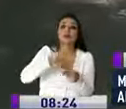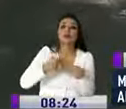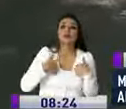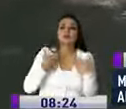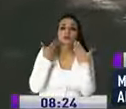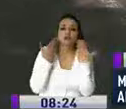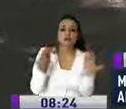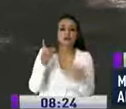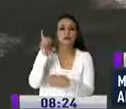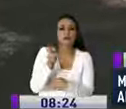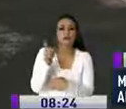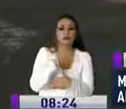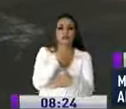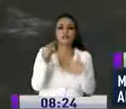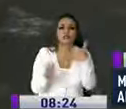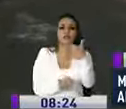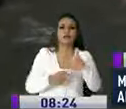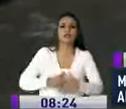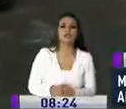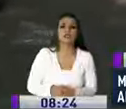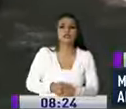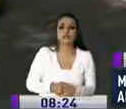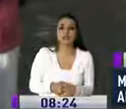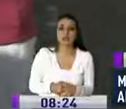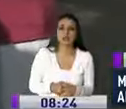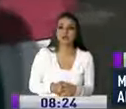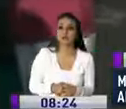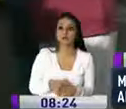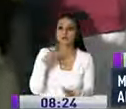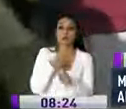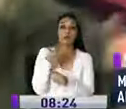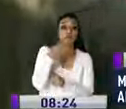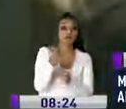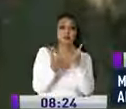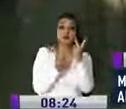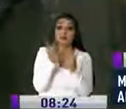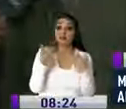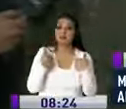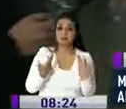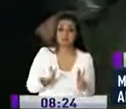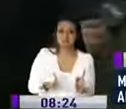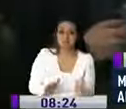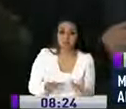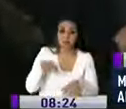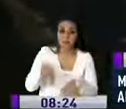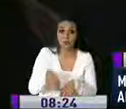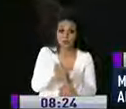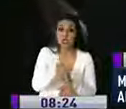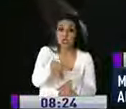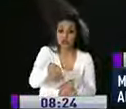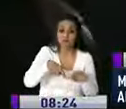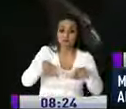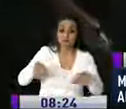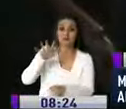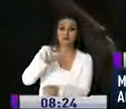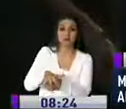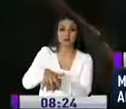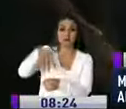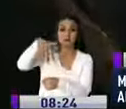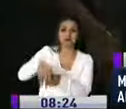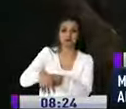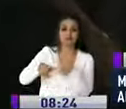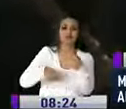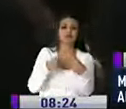muchas necesidades, tenemos. Por ejemplo, ya nos han visitado, tenemos huecos, tenemos los sifones tapados,